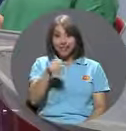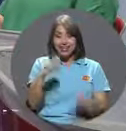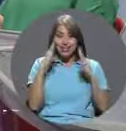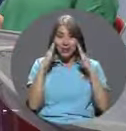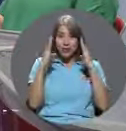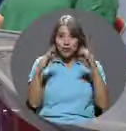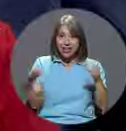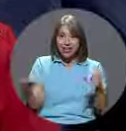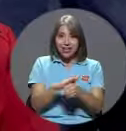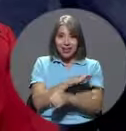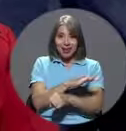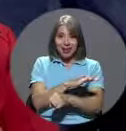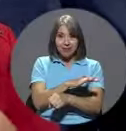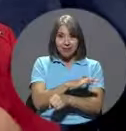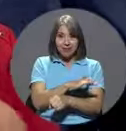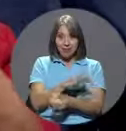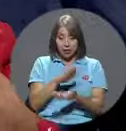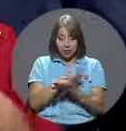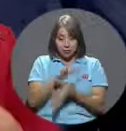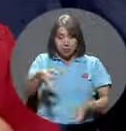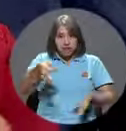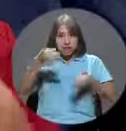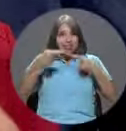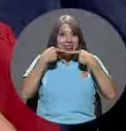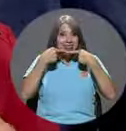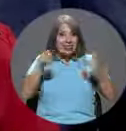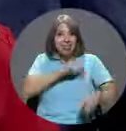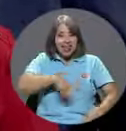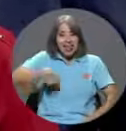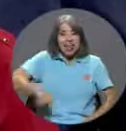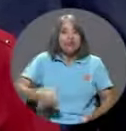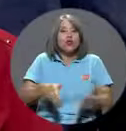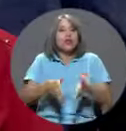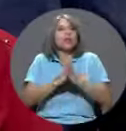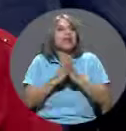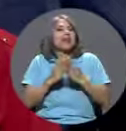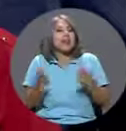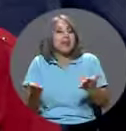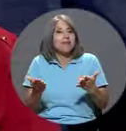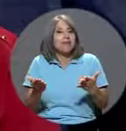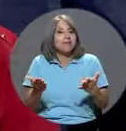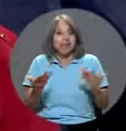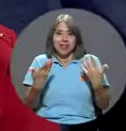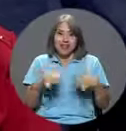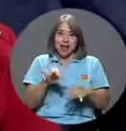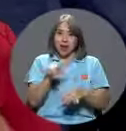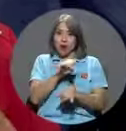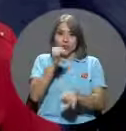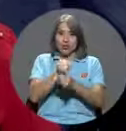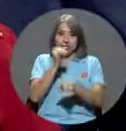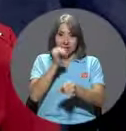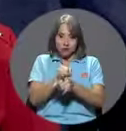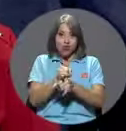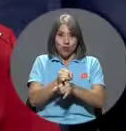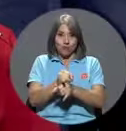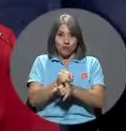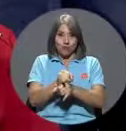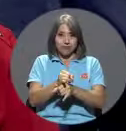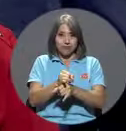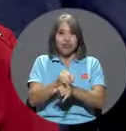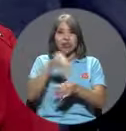Dentro de ese abordaje integral o el decreto, lo que nos pide son tres cosas, digamos, como institución, ya puramente dentro